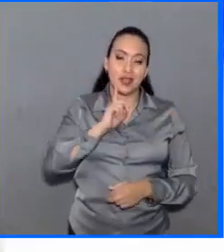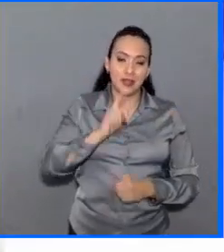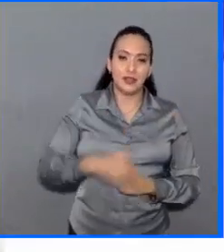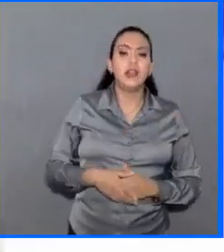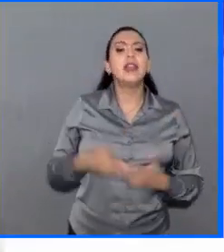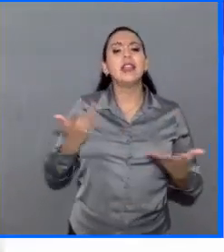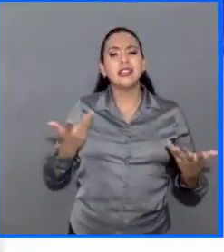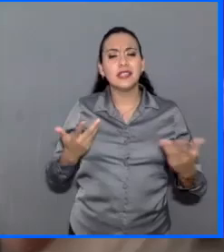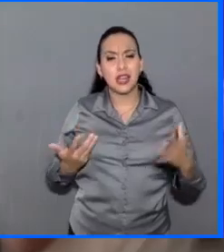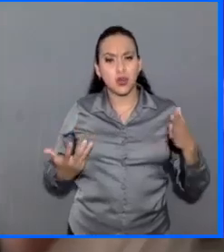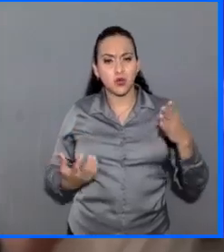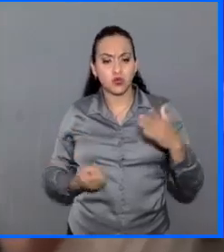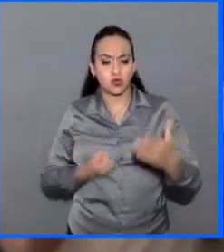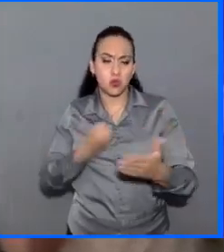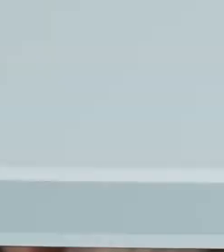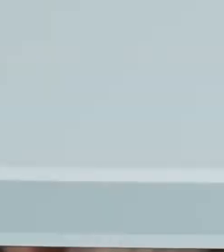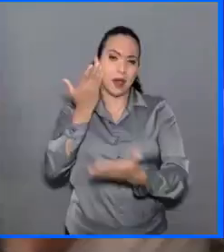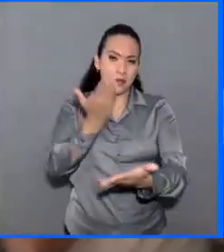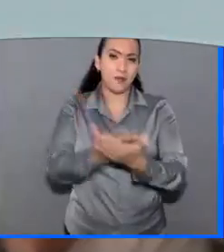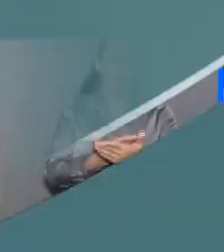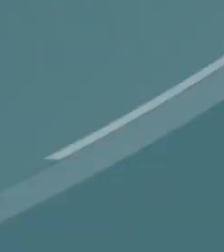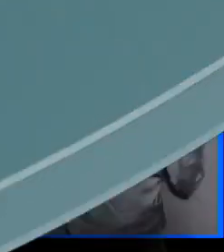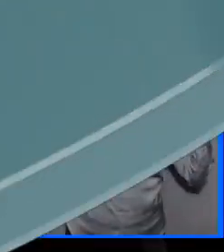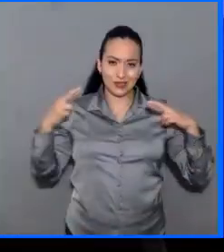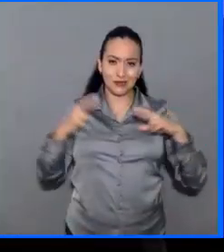propuesta junto al sector docente.